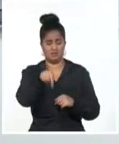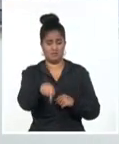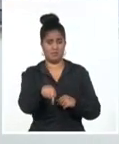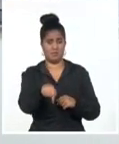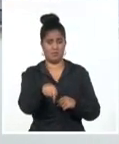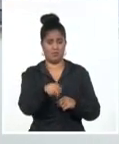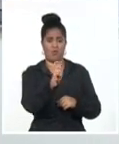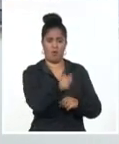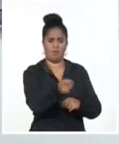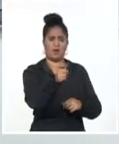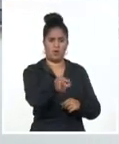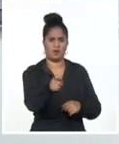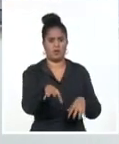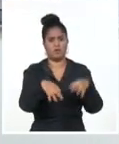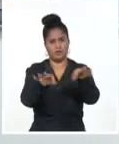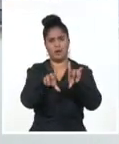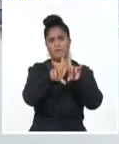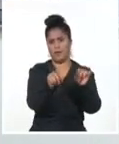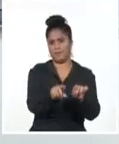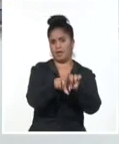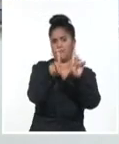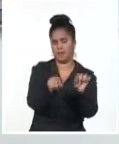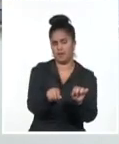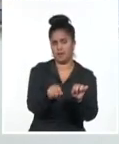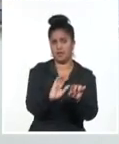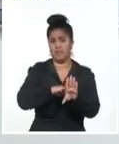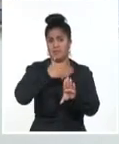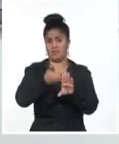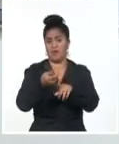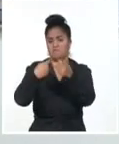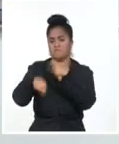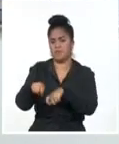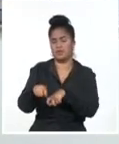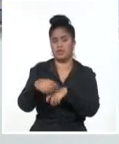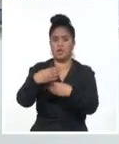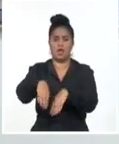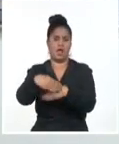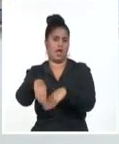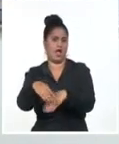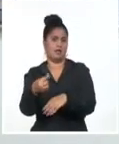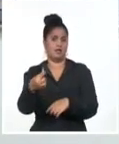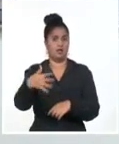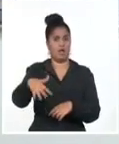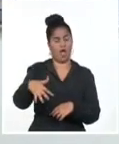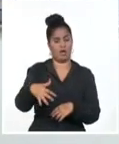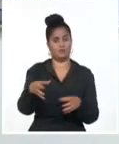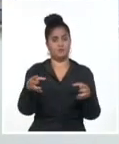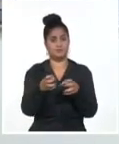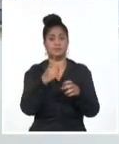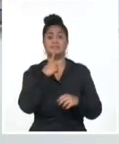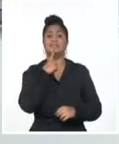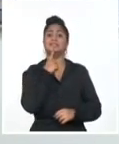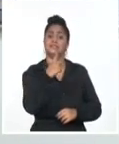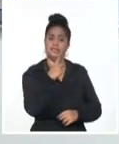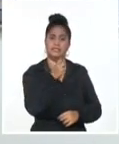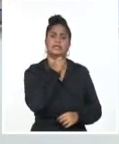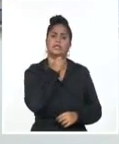canales ilícitos medicamentos, y con eso hemos sido contundentes. Se han estado haciendo las denuncias, se ha